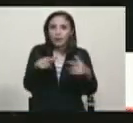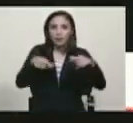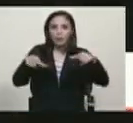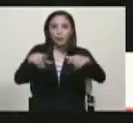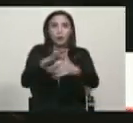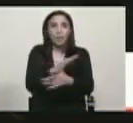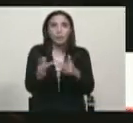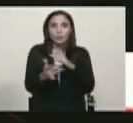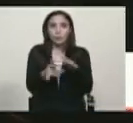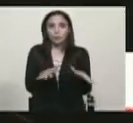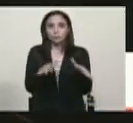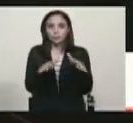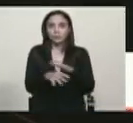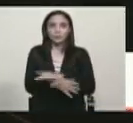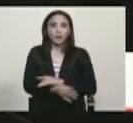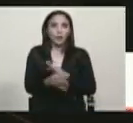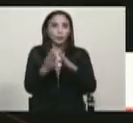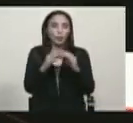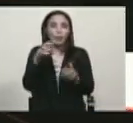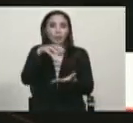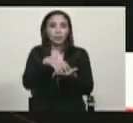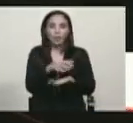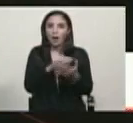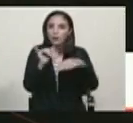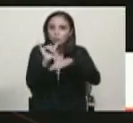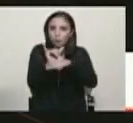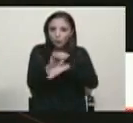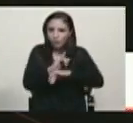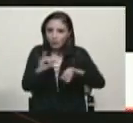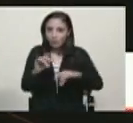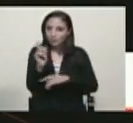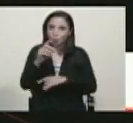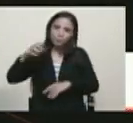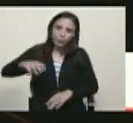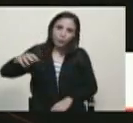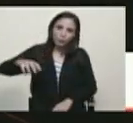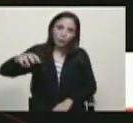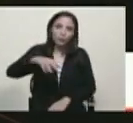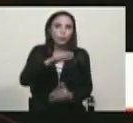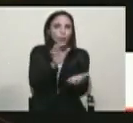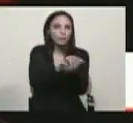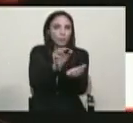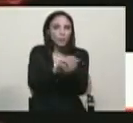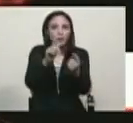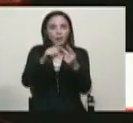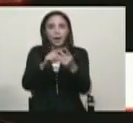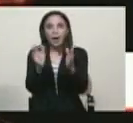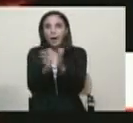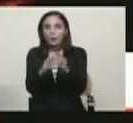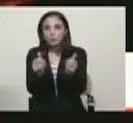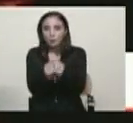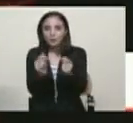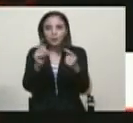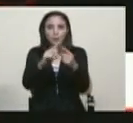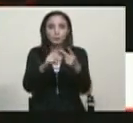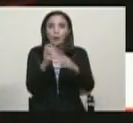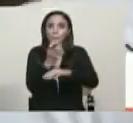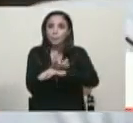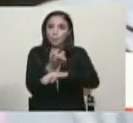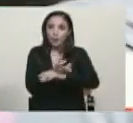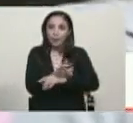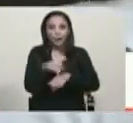alta tecnología del oriente. No es Sucre nada más, presidente, es Nueva Esparta, es Anzoátegui, es Monagas. Hoy le damos